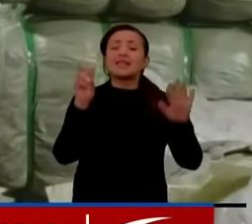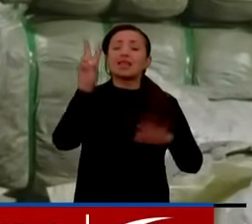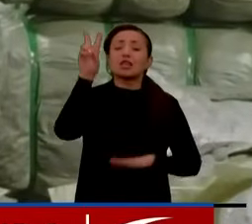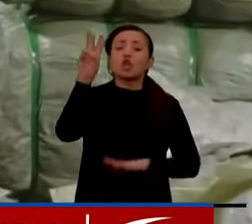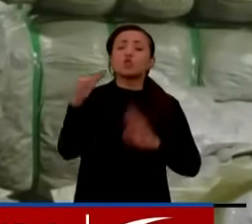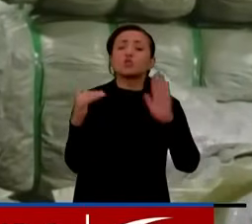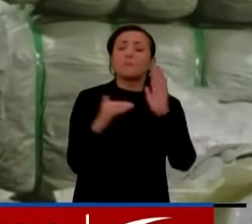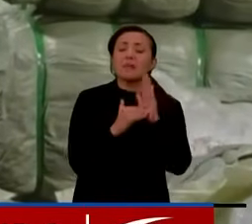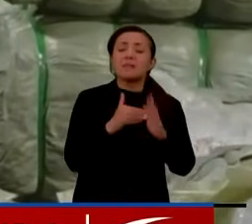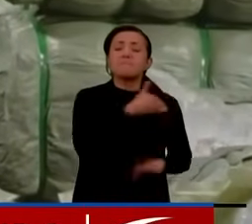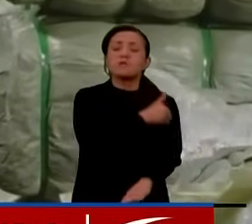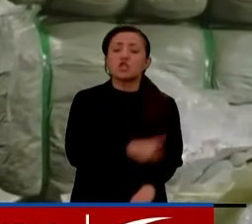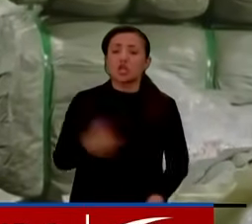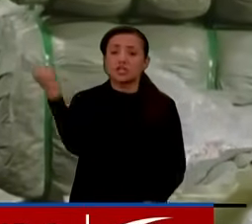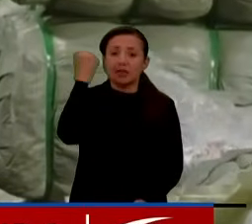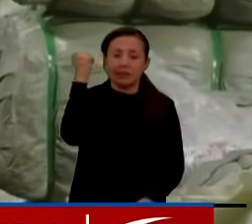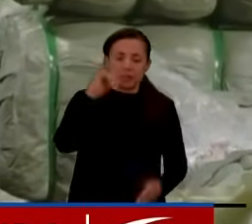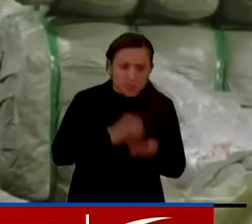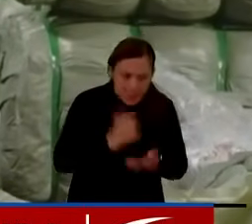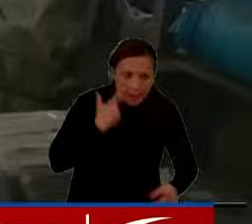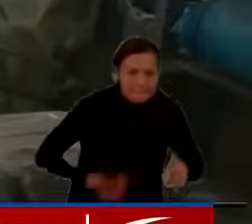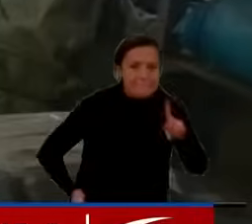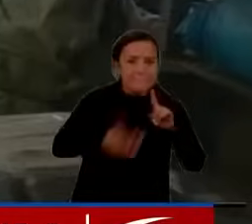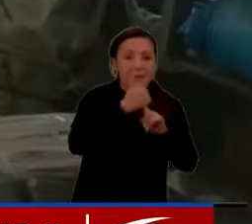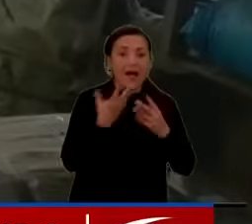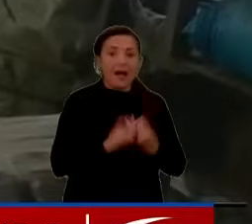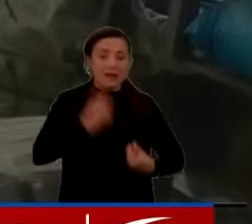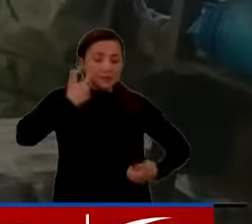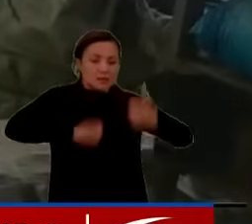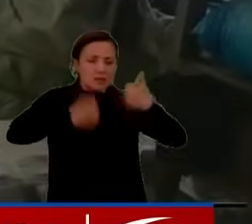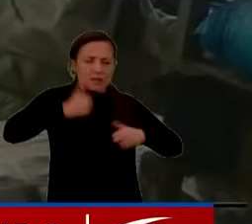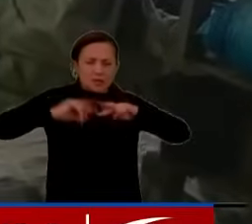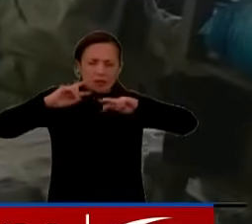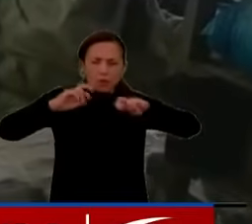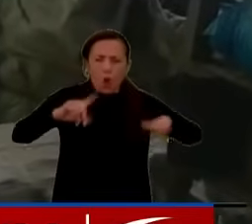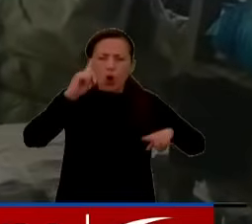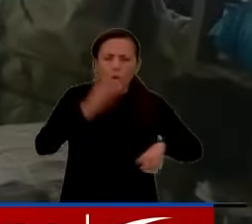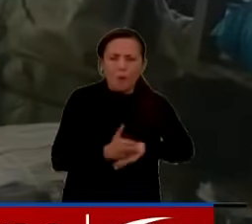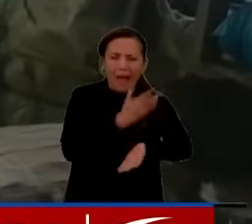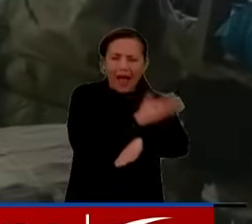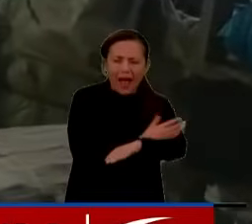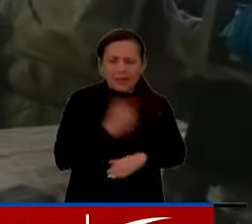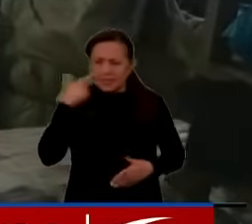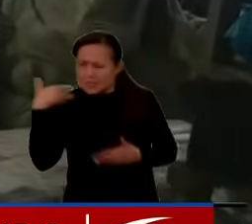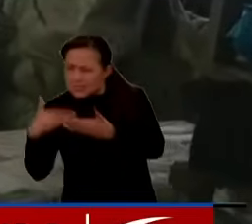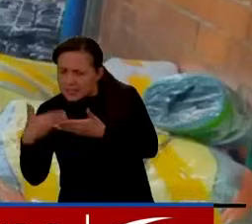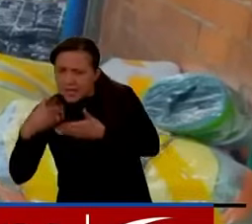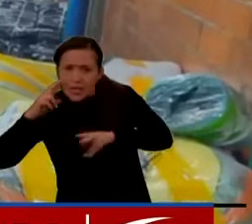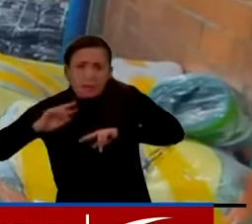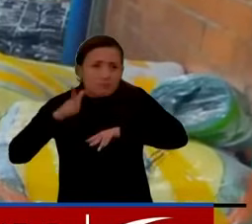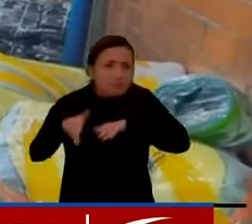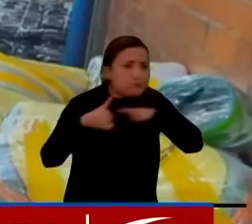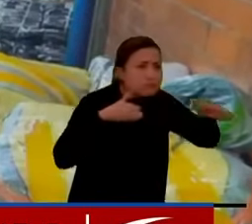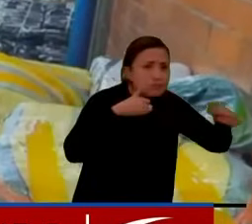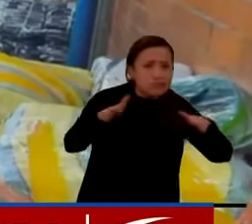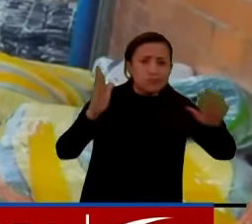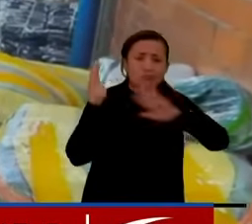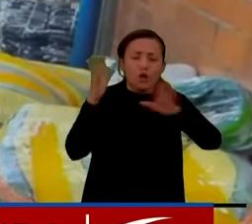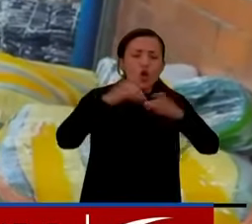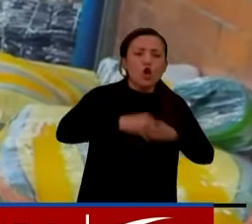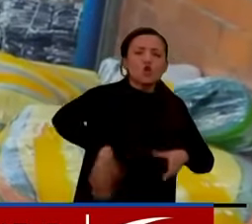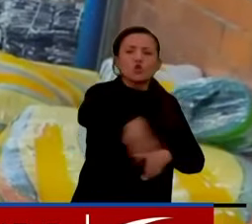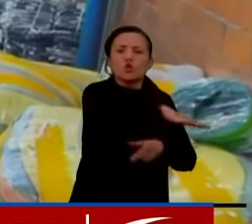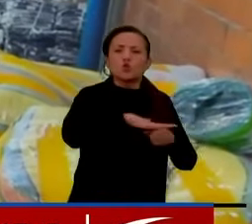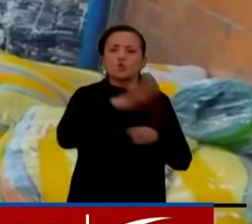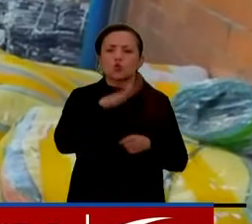millones de pesos. Un resultado que las autoridades lograron tras realizar tres diligencias de registro y allanamiento en bodegas ubicadas en el barrio municipal de